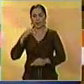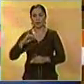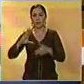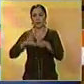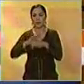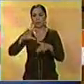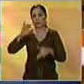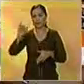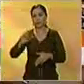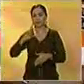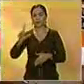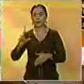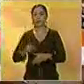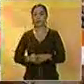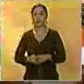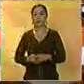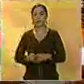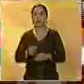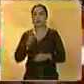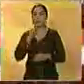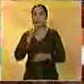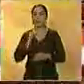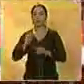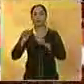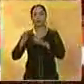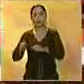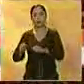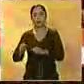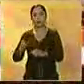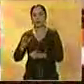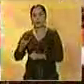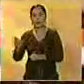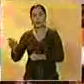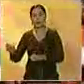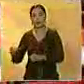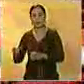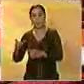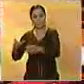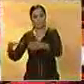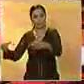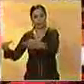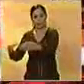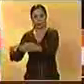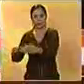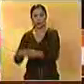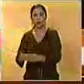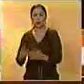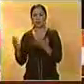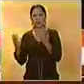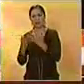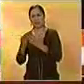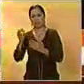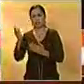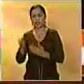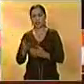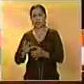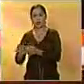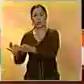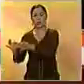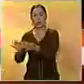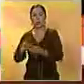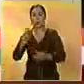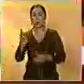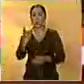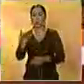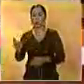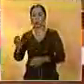martes 3 de julio, en la cual declaró con lugar la acción por intereses colectivos y difusos interpuesta por la Alianza Nacional de